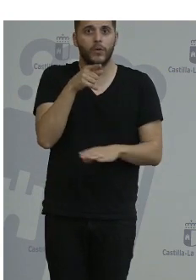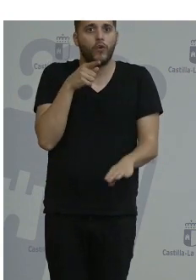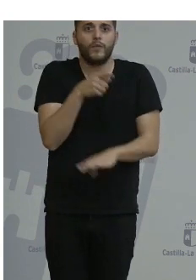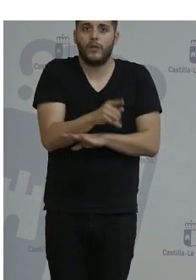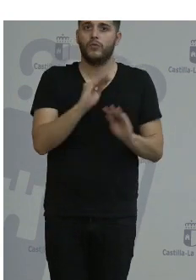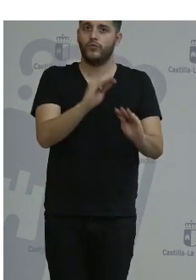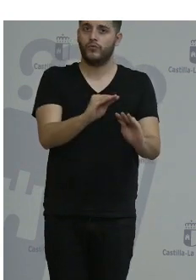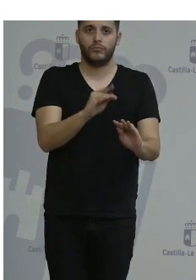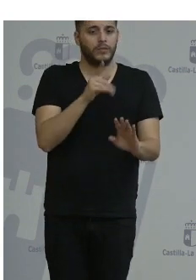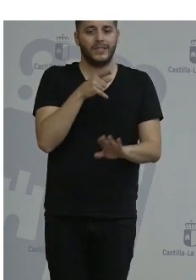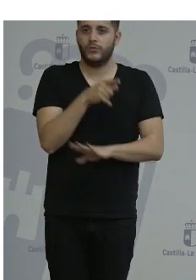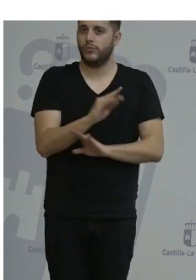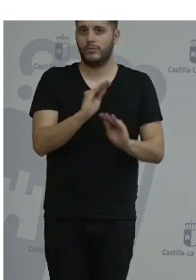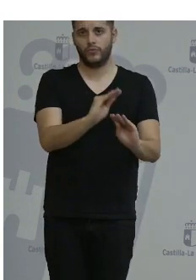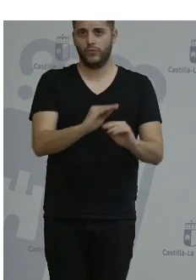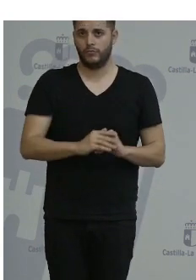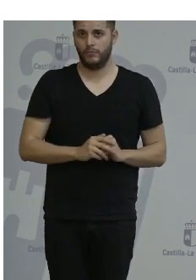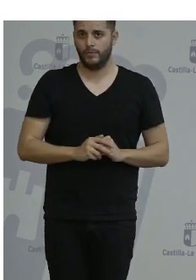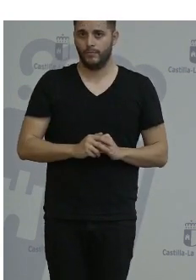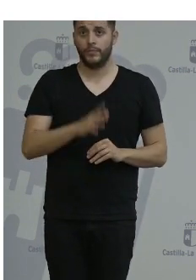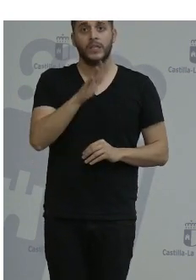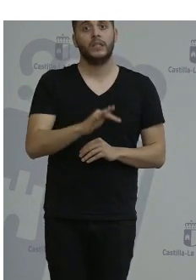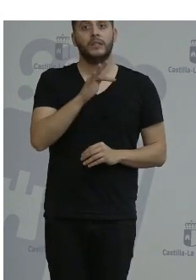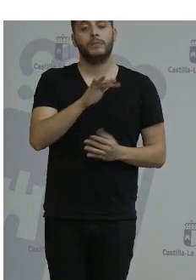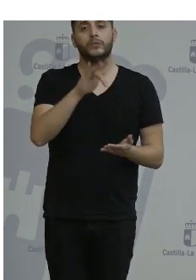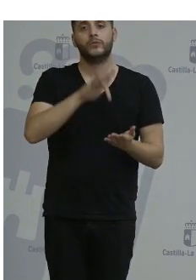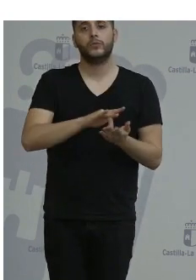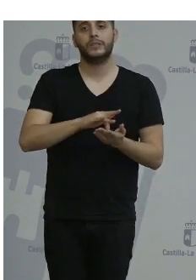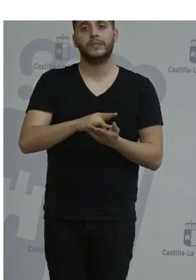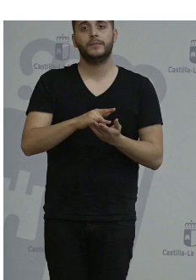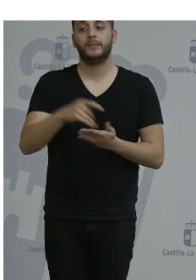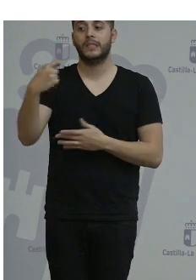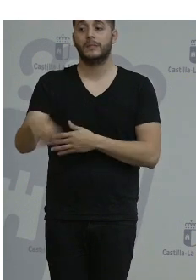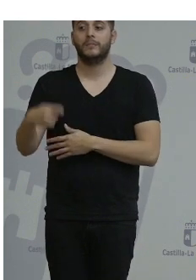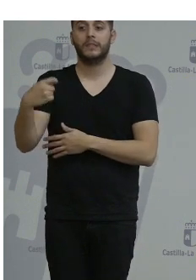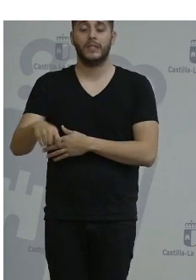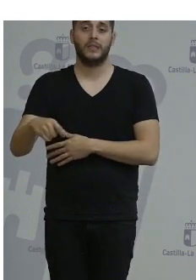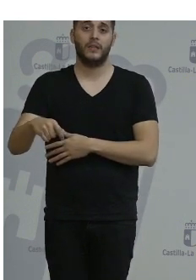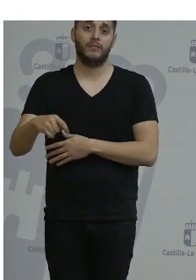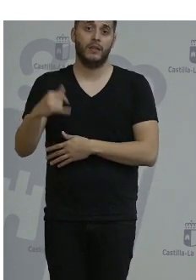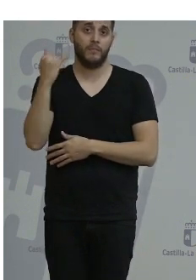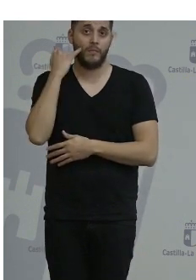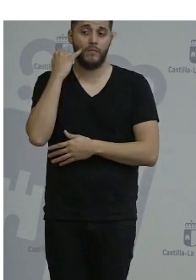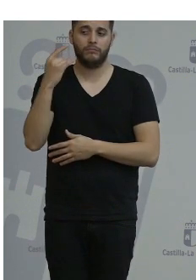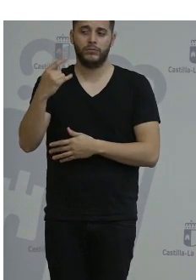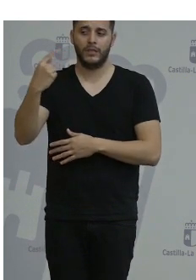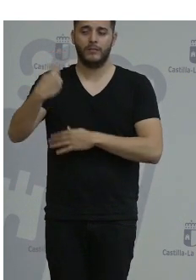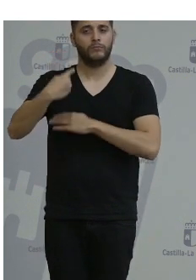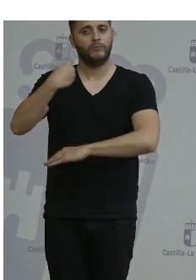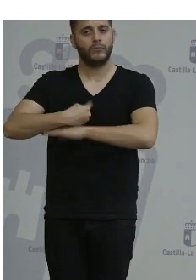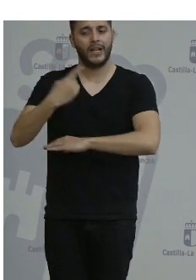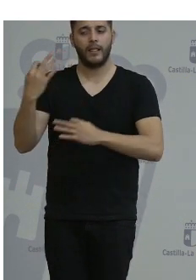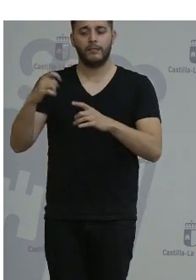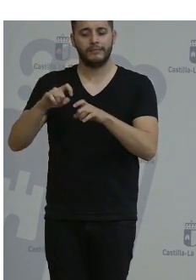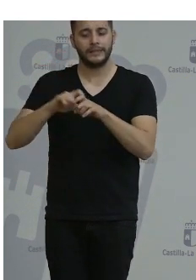otras circunstancias, sino porque es su obligación. Y, además, porque tenemos el mandato del presidente de la Comunidad Autónoma, de Emiliano García Page, de que en este aspecto tenemos